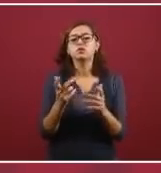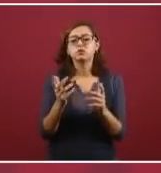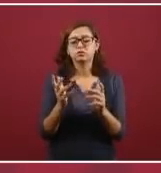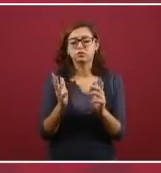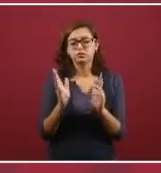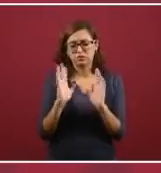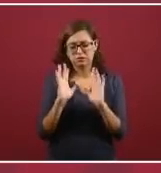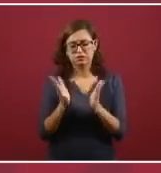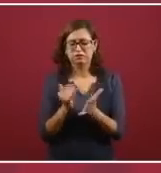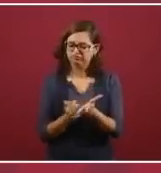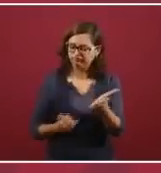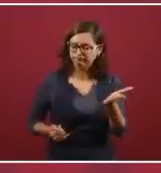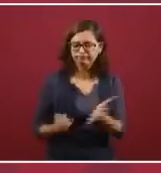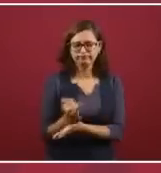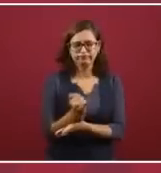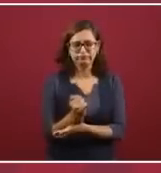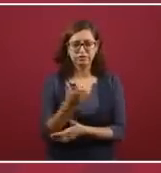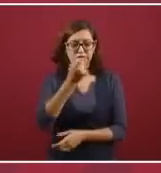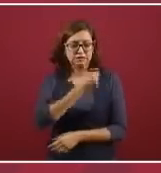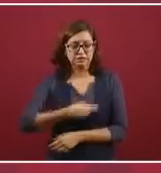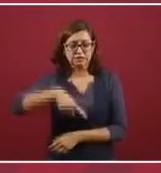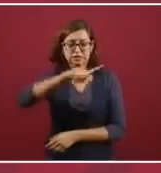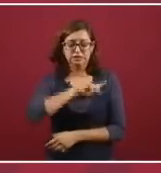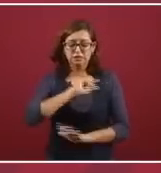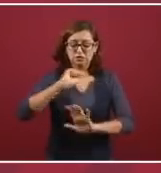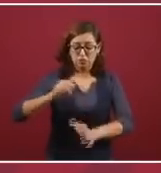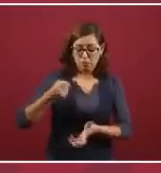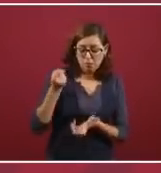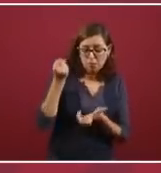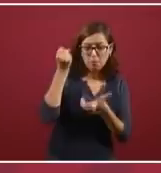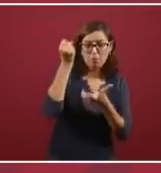el presupuesto en salud